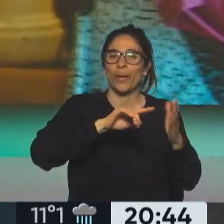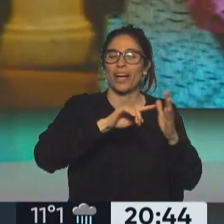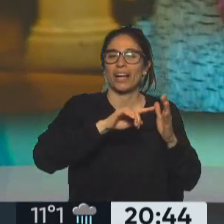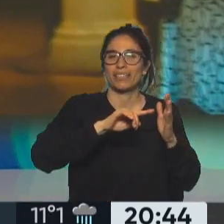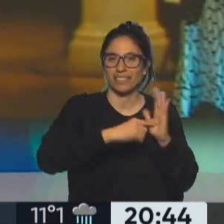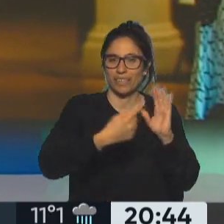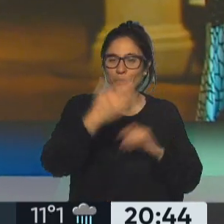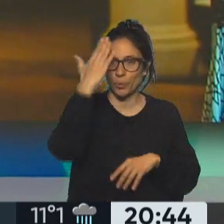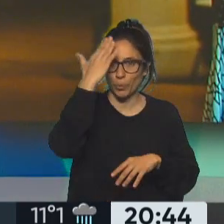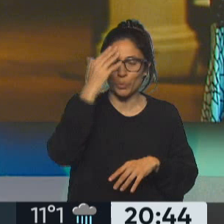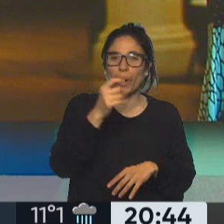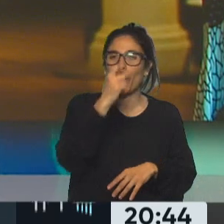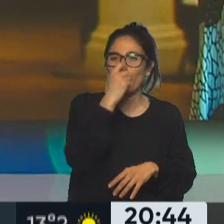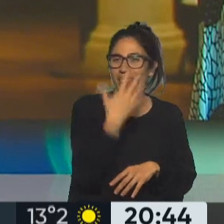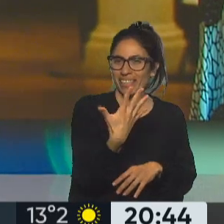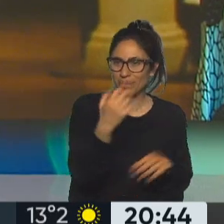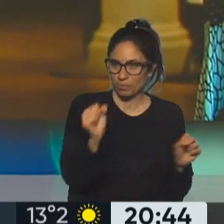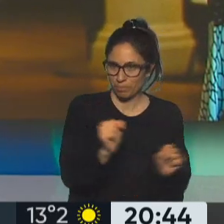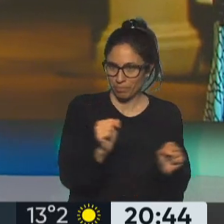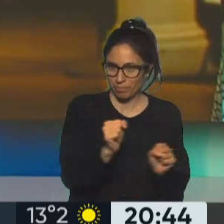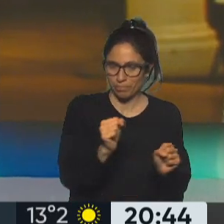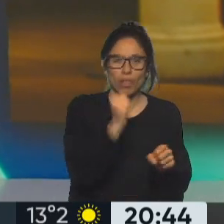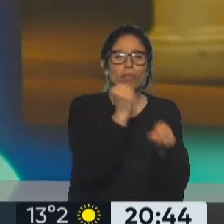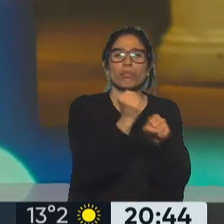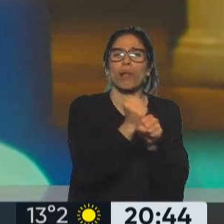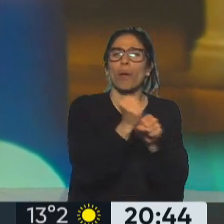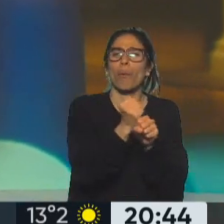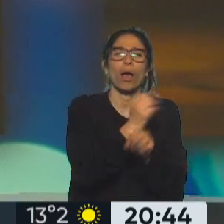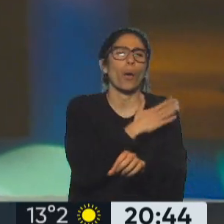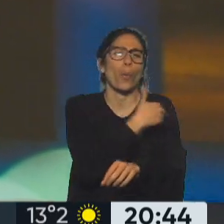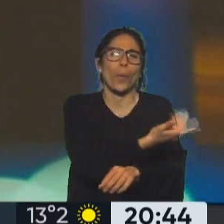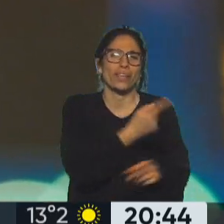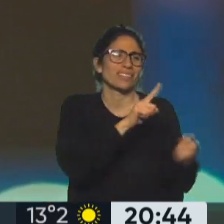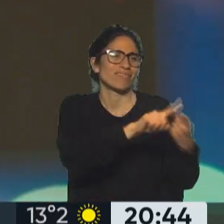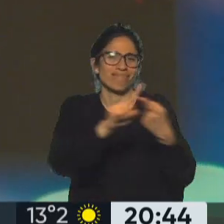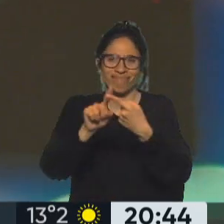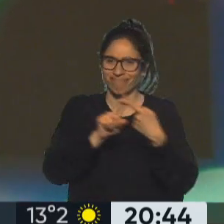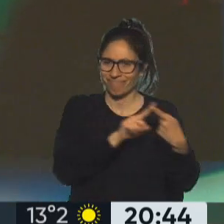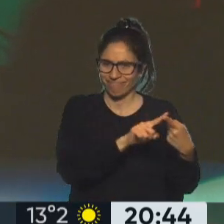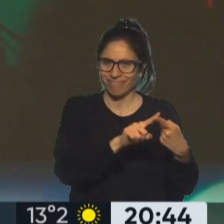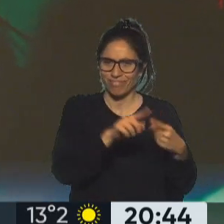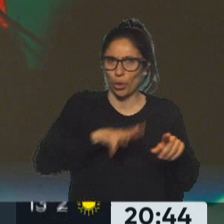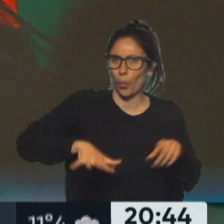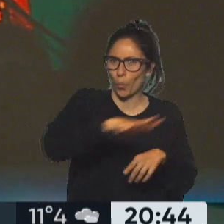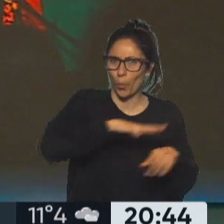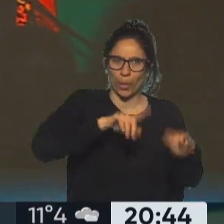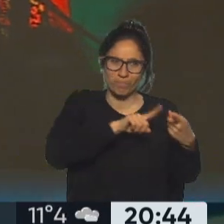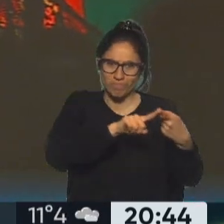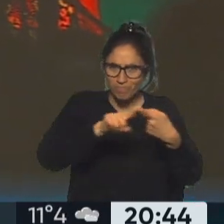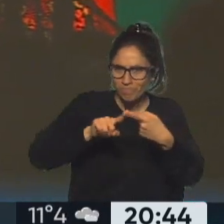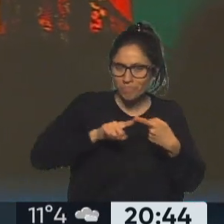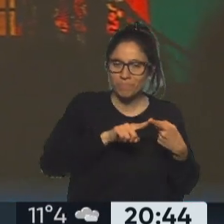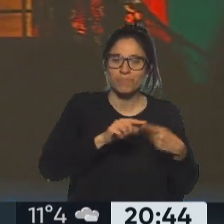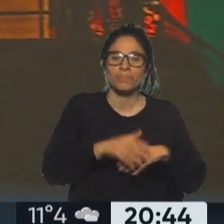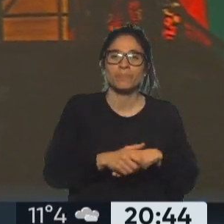trabaja activamente con la comunidad, con los vecinos, desde hace tiempo, desde su inicio, y que hay un trabajo muy particular que empezaron